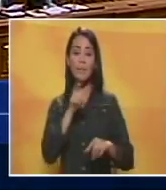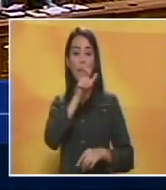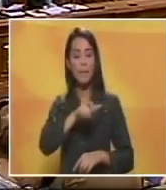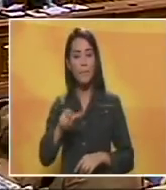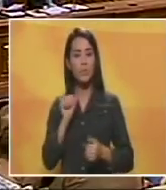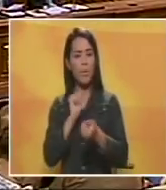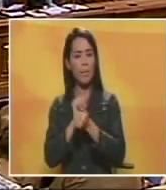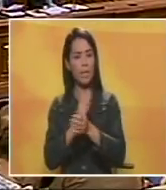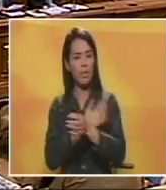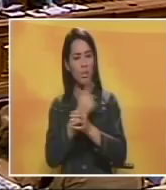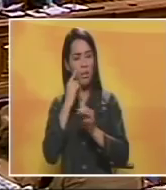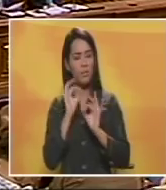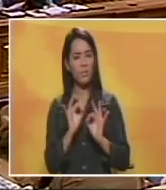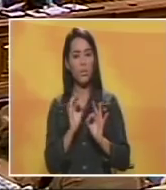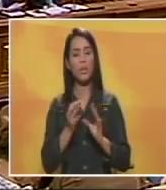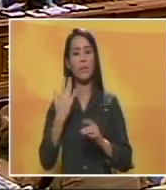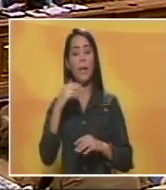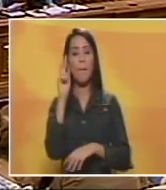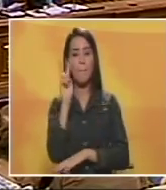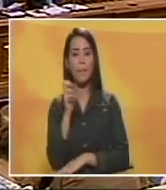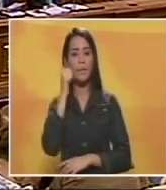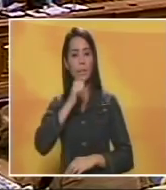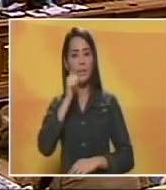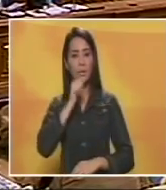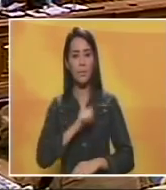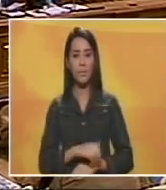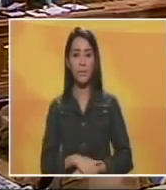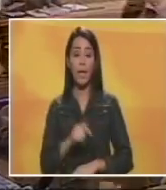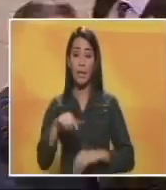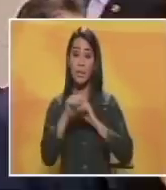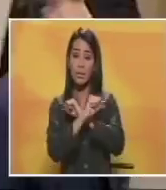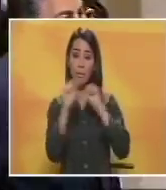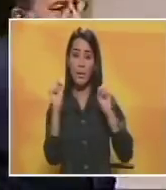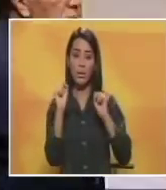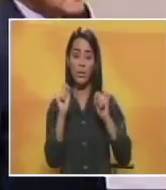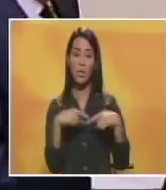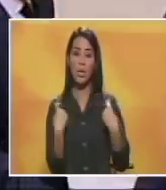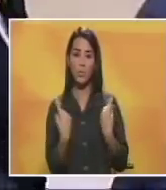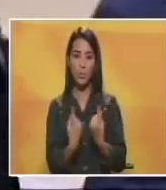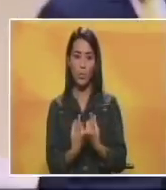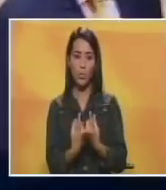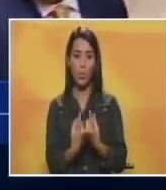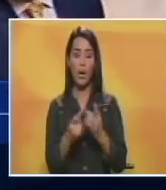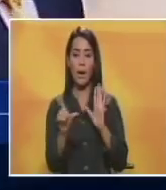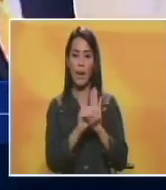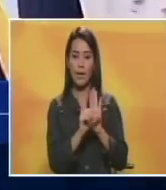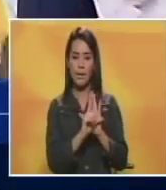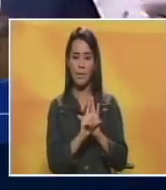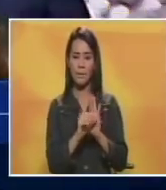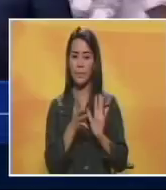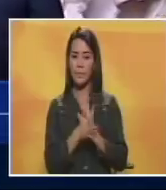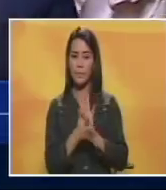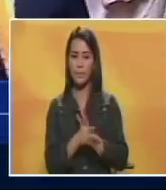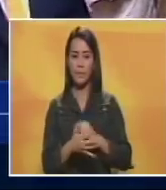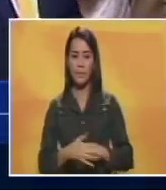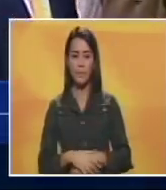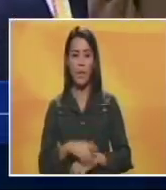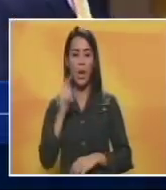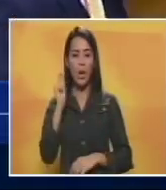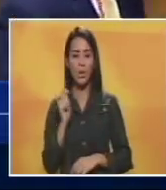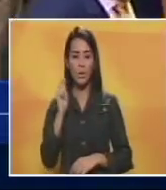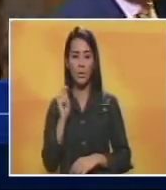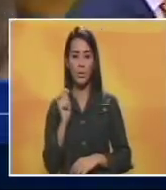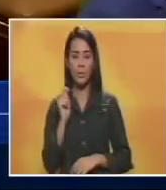que se dieron entre los pasados viernes y sábado. Aquí desde temprano en el Palacio Federal Legislativo están los